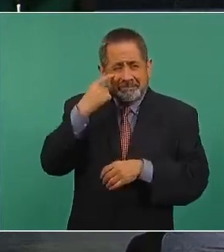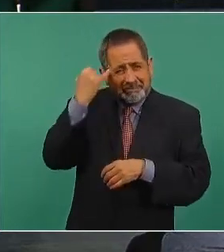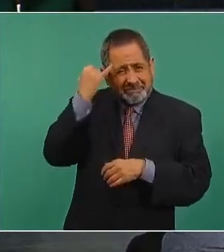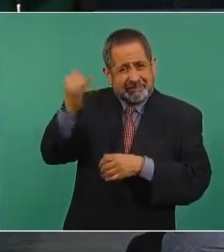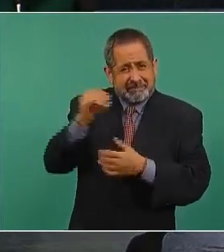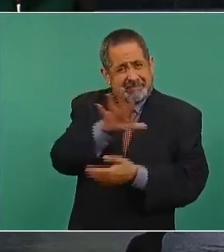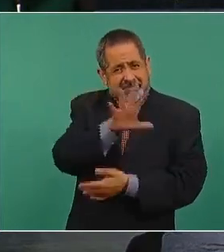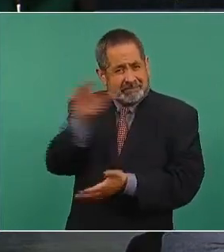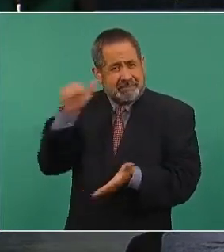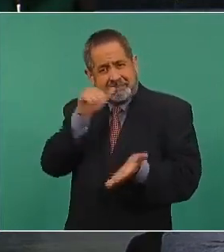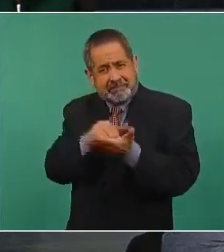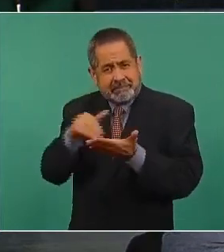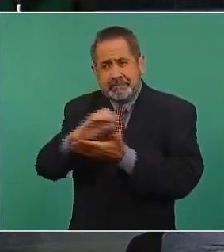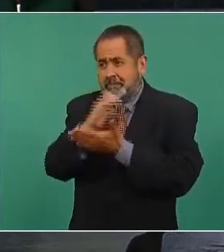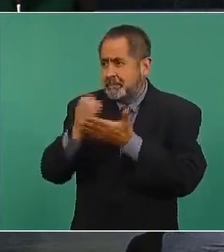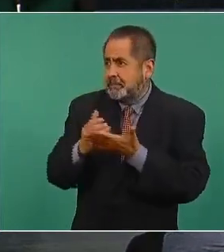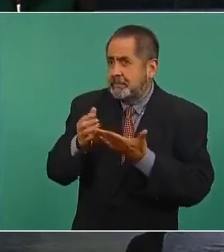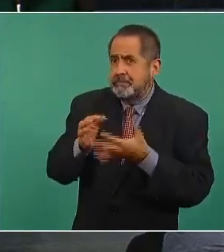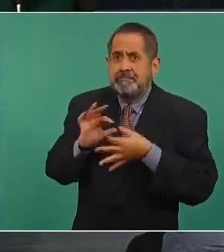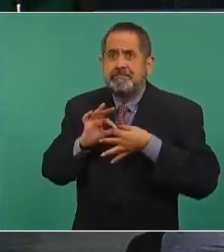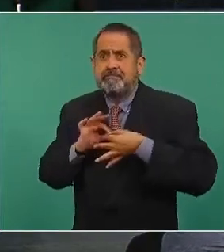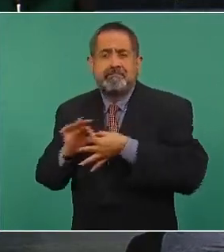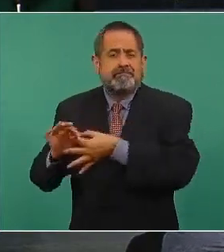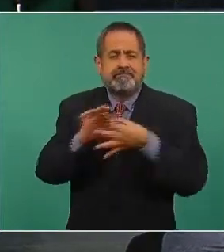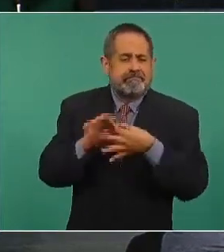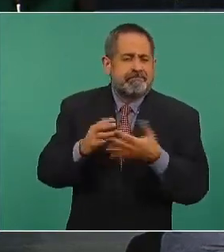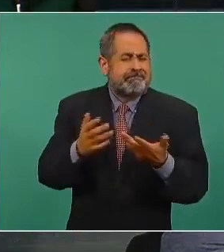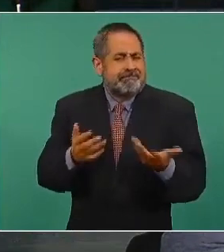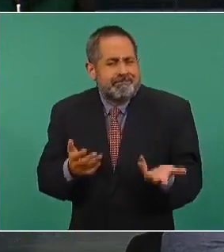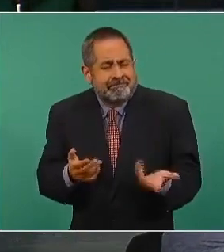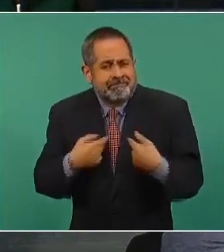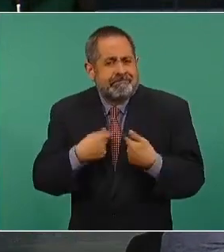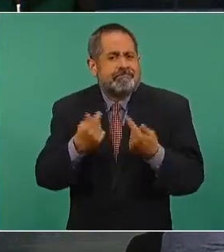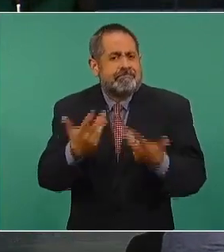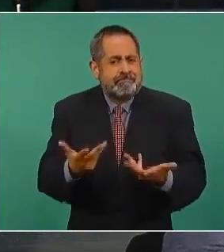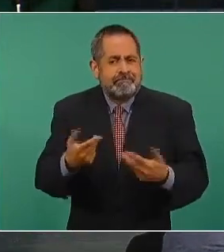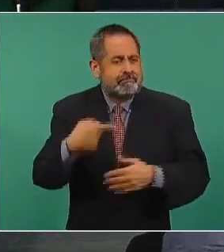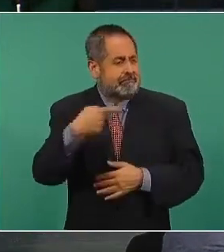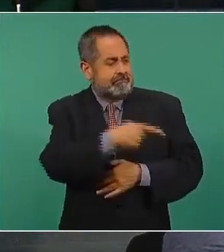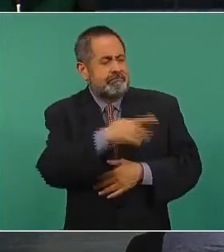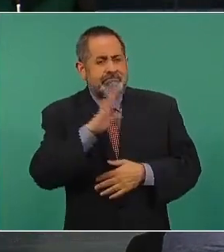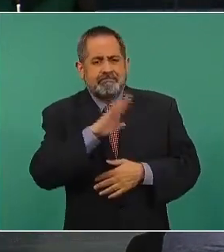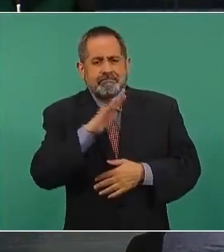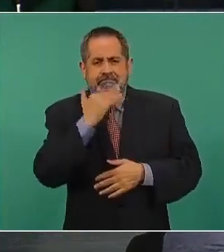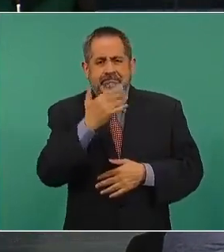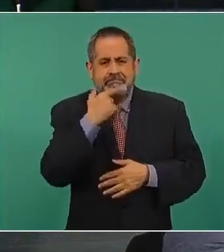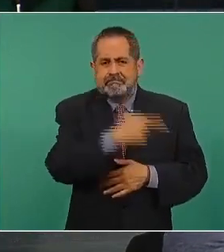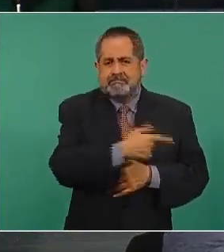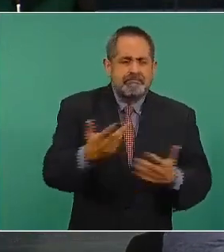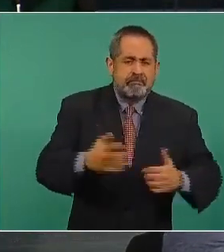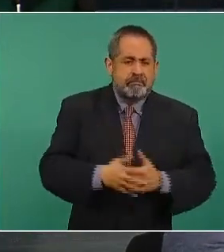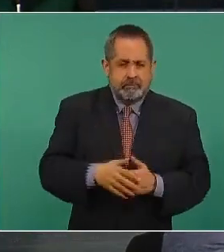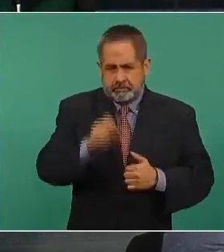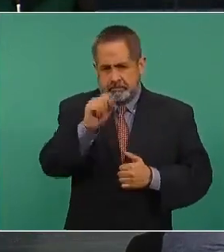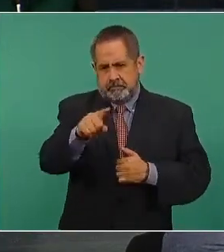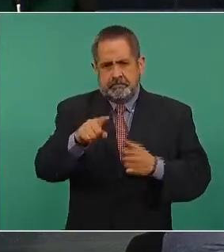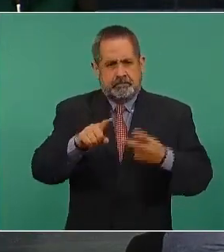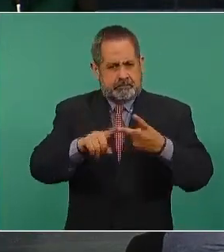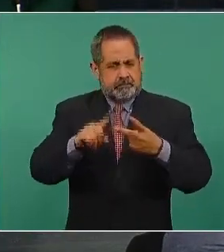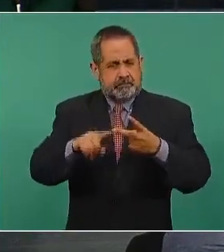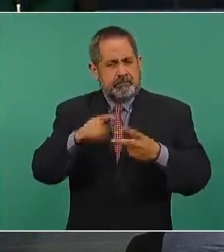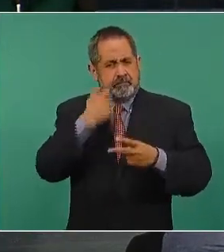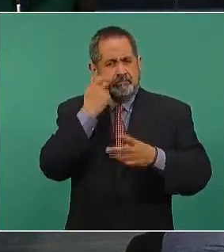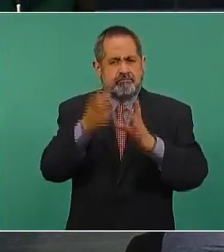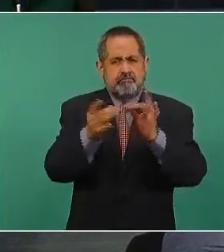500,000 contratos colectivos. Entonces, ¿qué podríamos hacer al respecto? Y también, presidente, en este mismo tema quiero